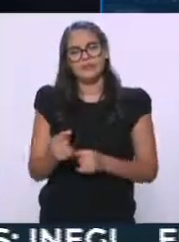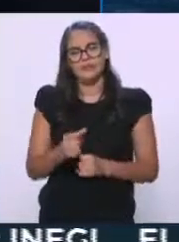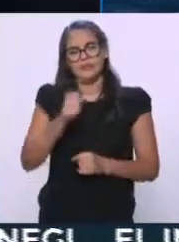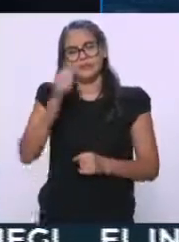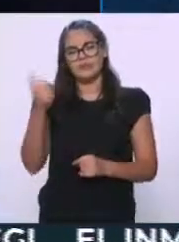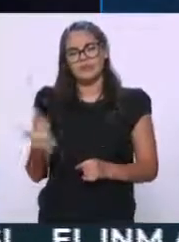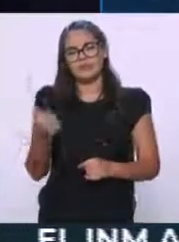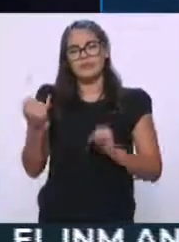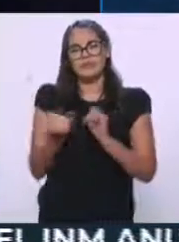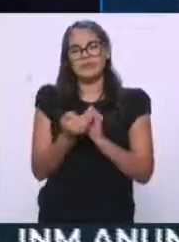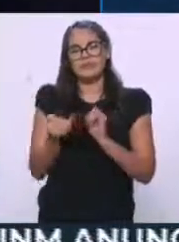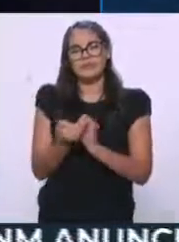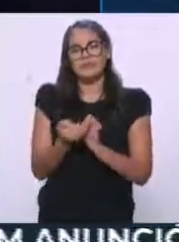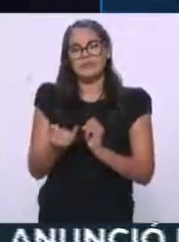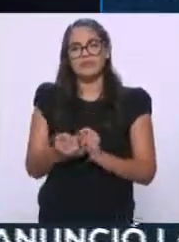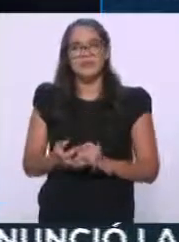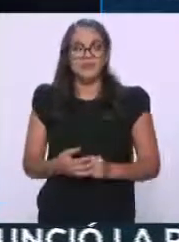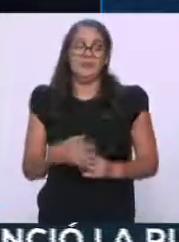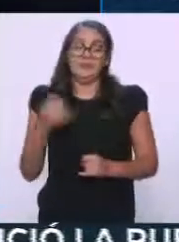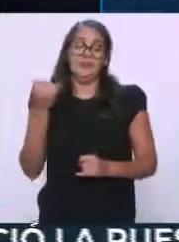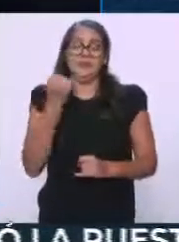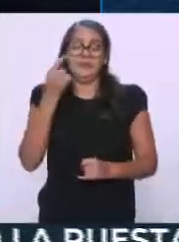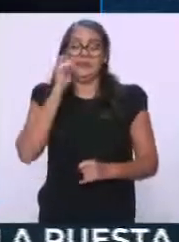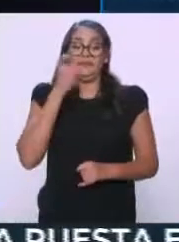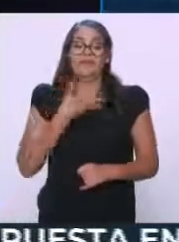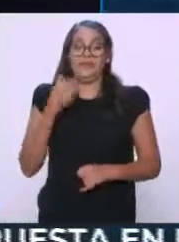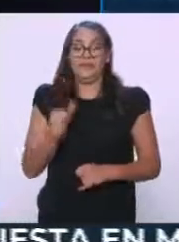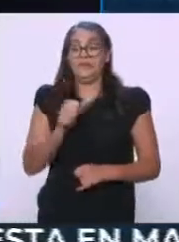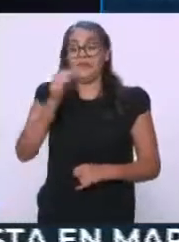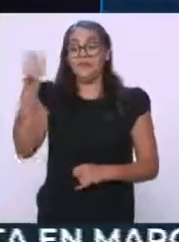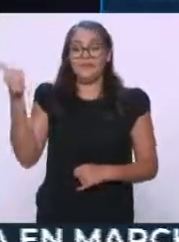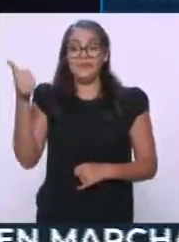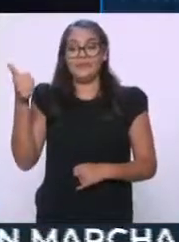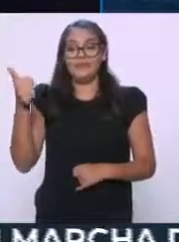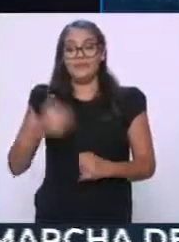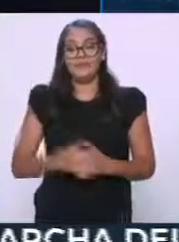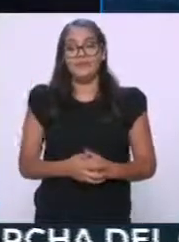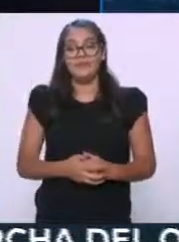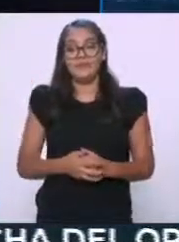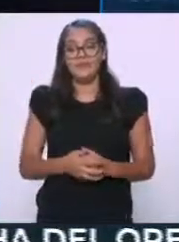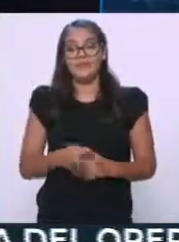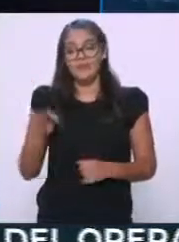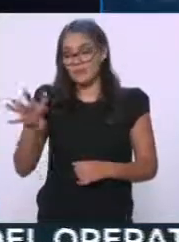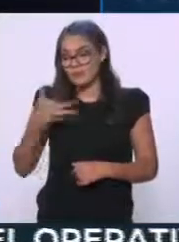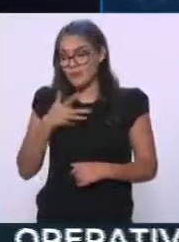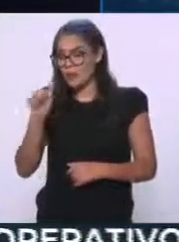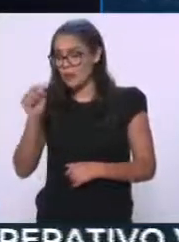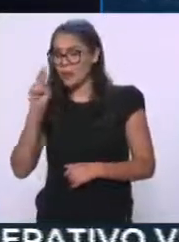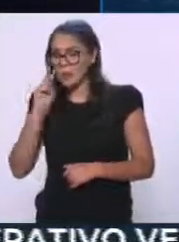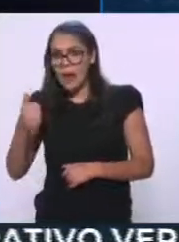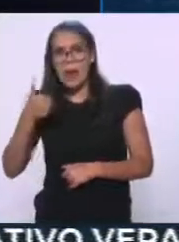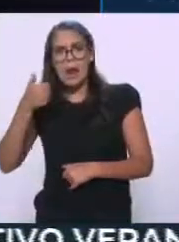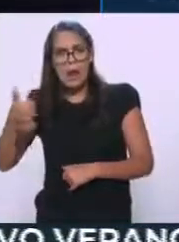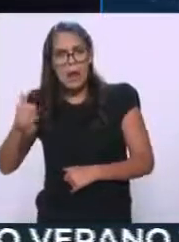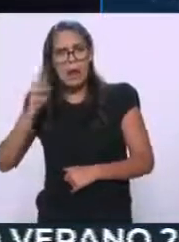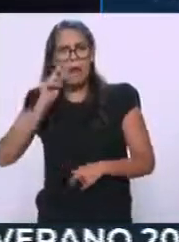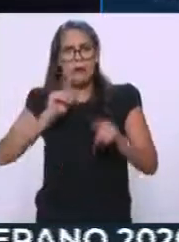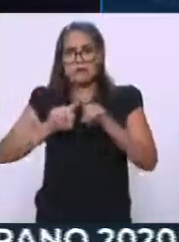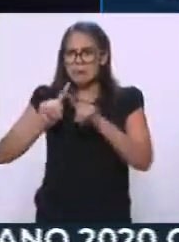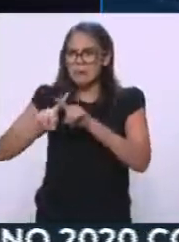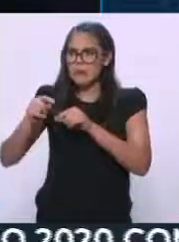que una noticia tiene mucha amplificación, pero por otro lado hay empresas que te regalan clics, que te regalan likes y que muchas notas